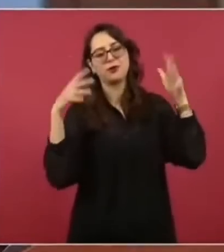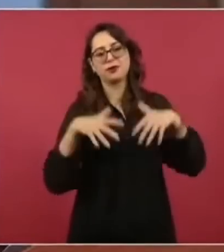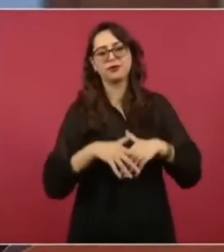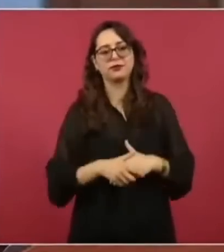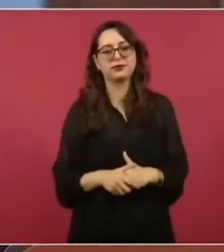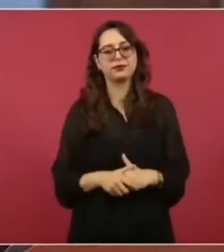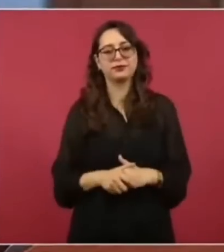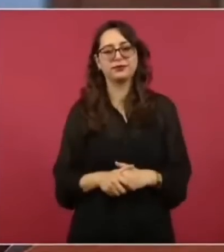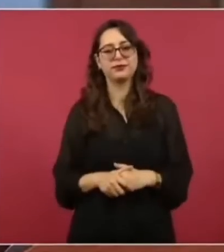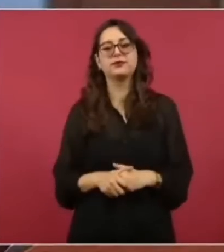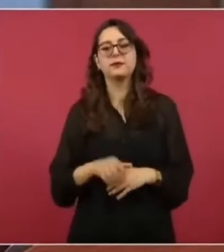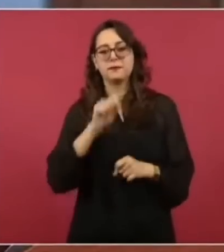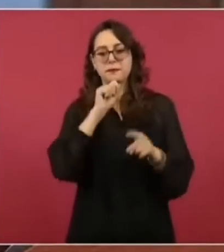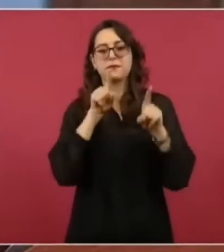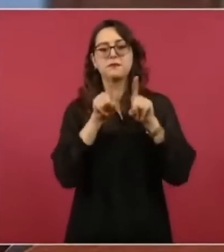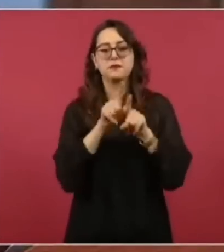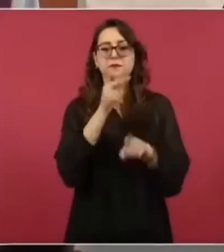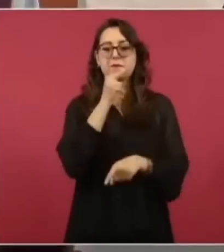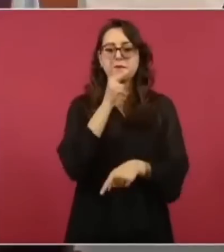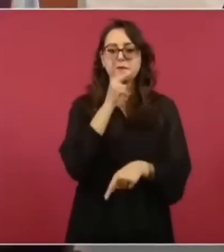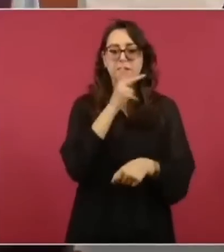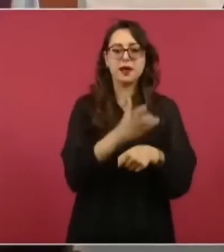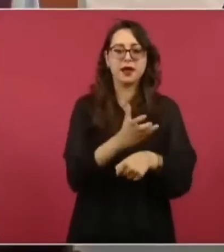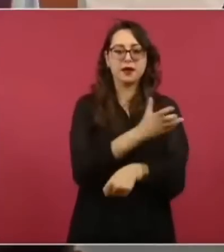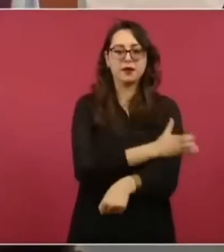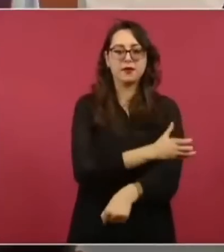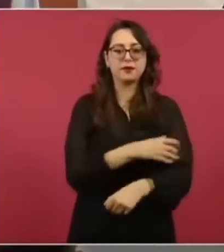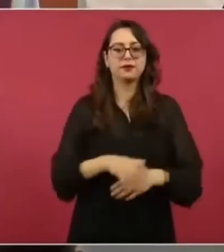con su papá, David González.